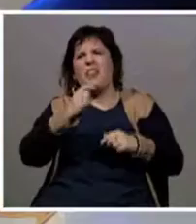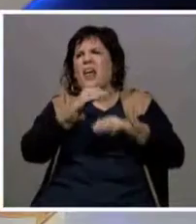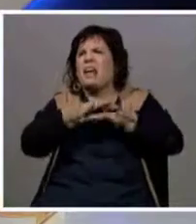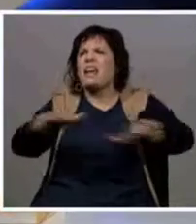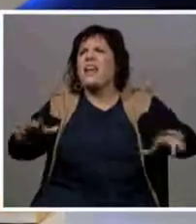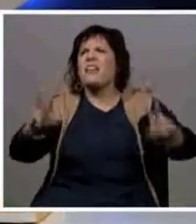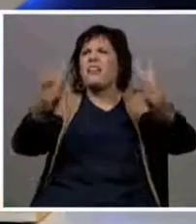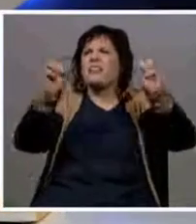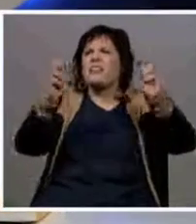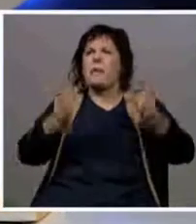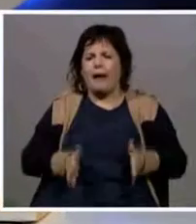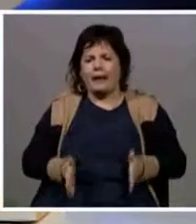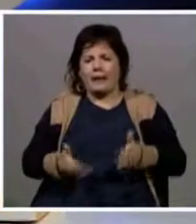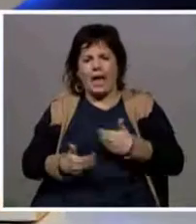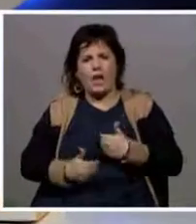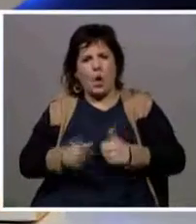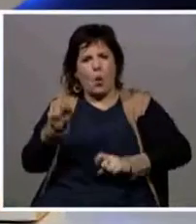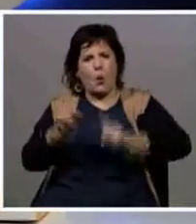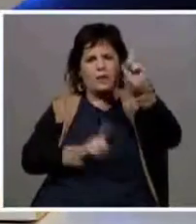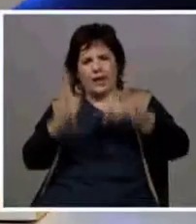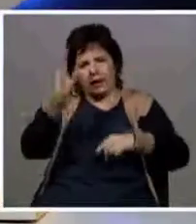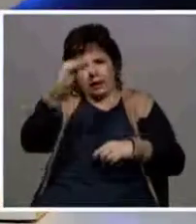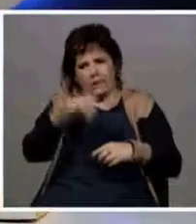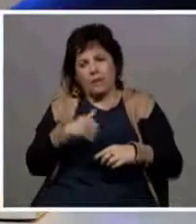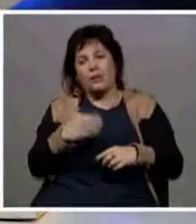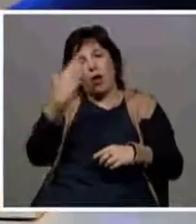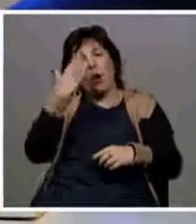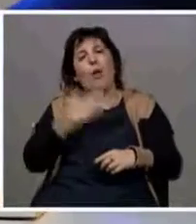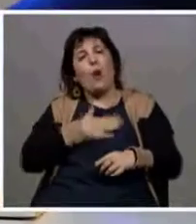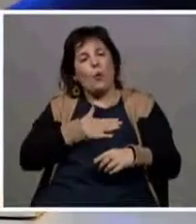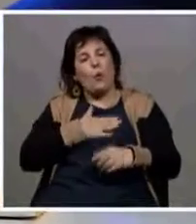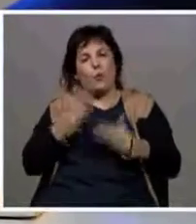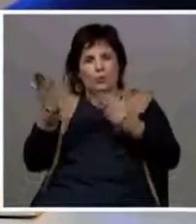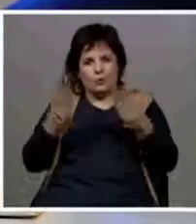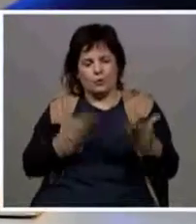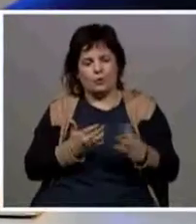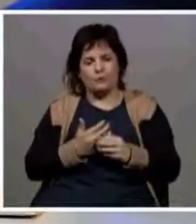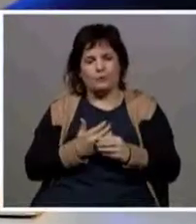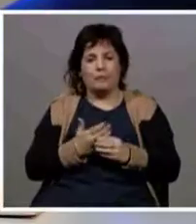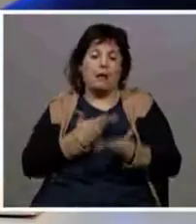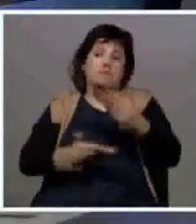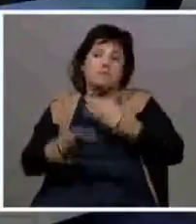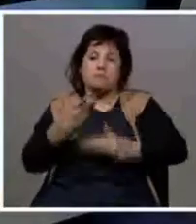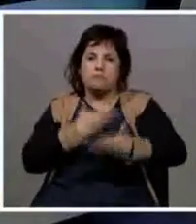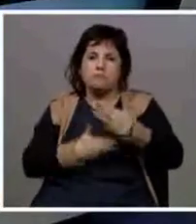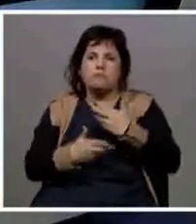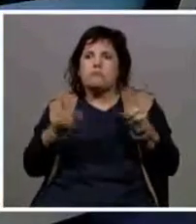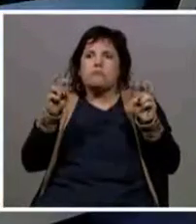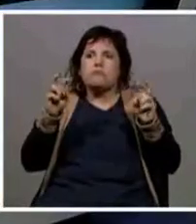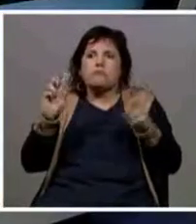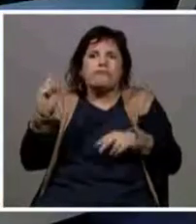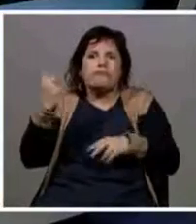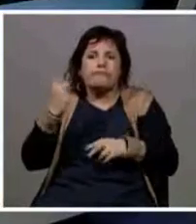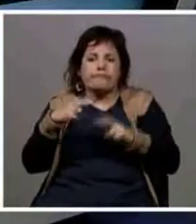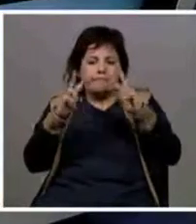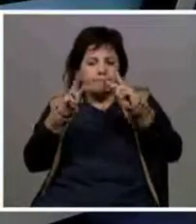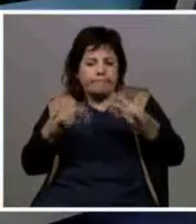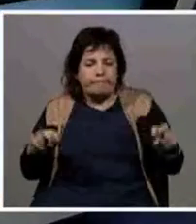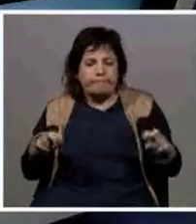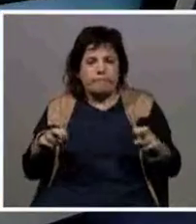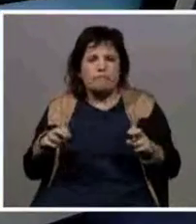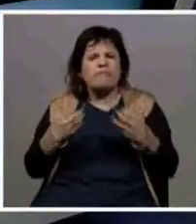género de la universidad de la república alejandra un gusto que estés con nosotros para compartir un poco bueno los temas centrales de esta investigación que